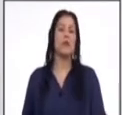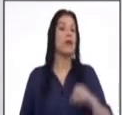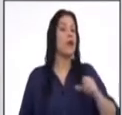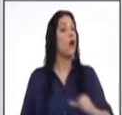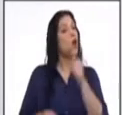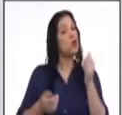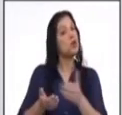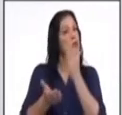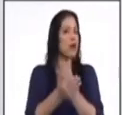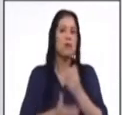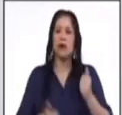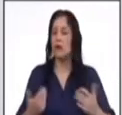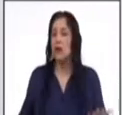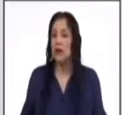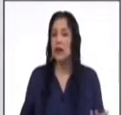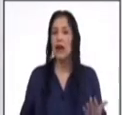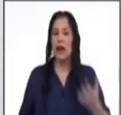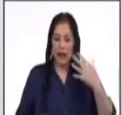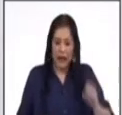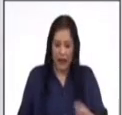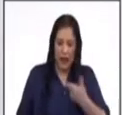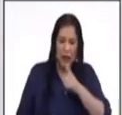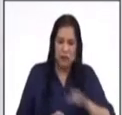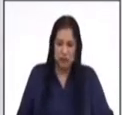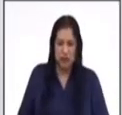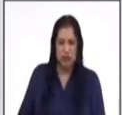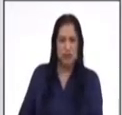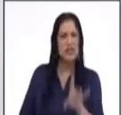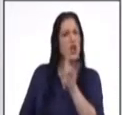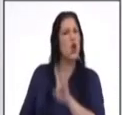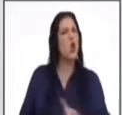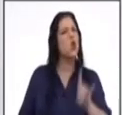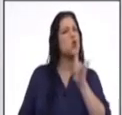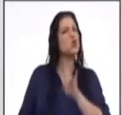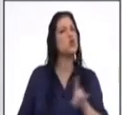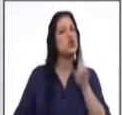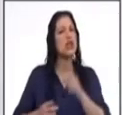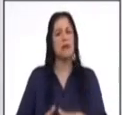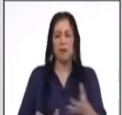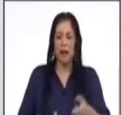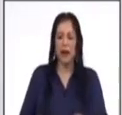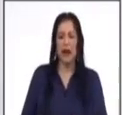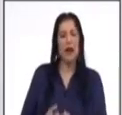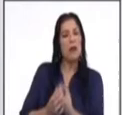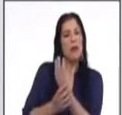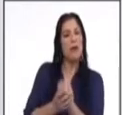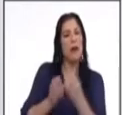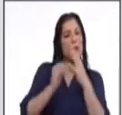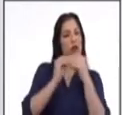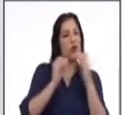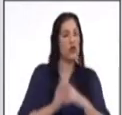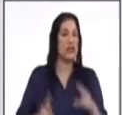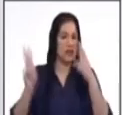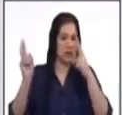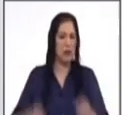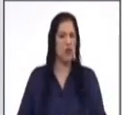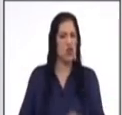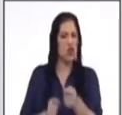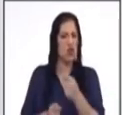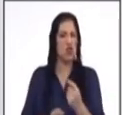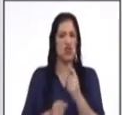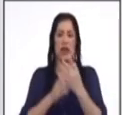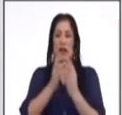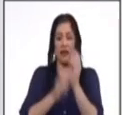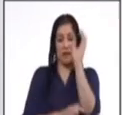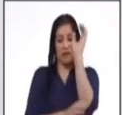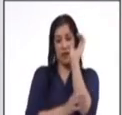Otro problema era que el desagüe era utilizado para regar cultivos de frutas y verduras de tallo